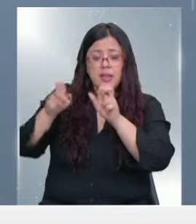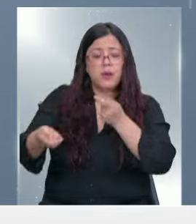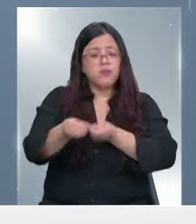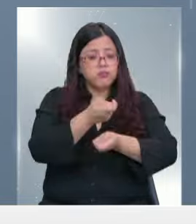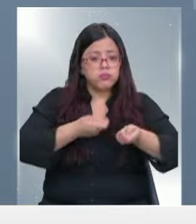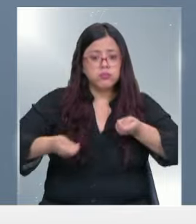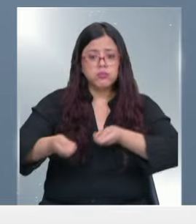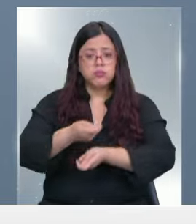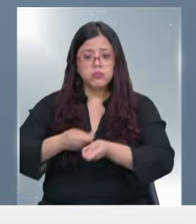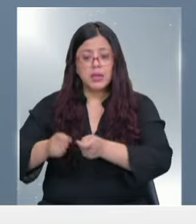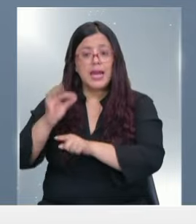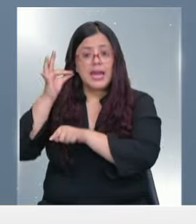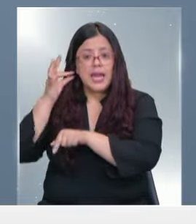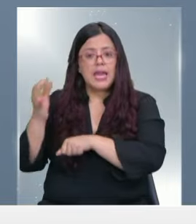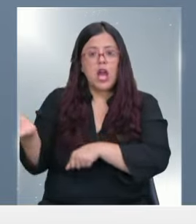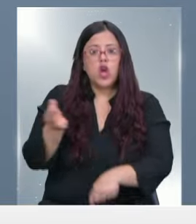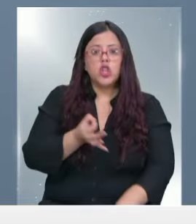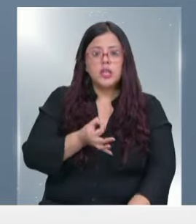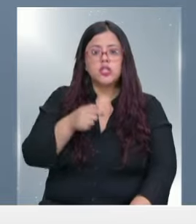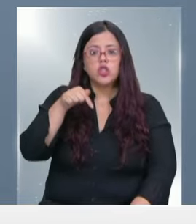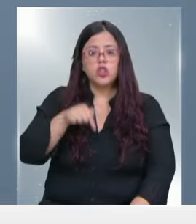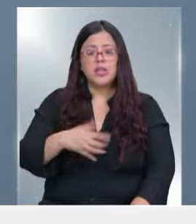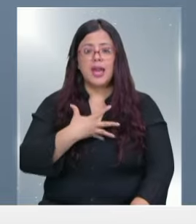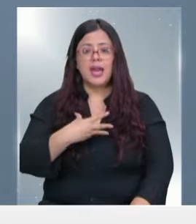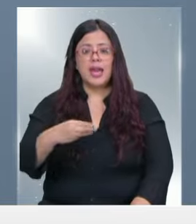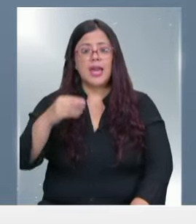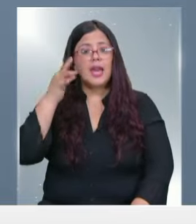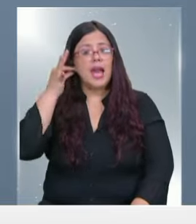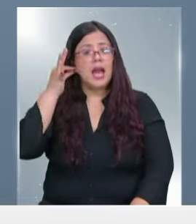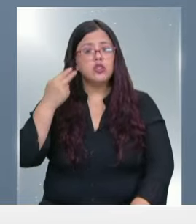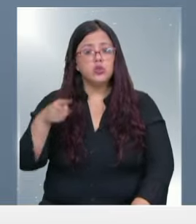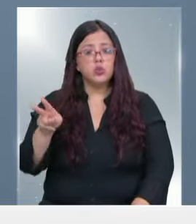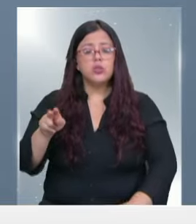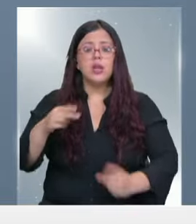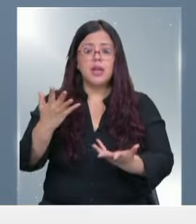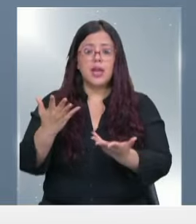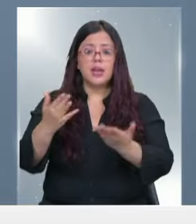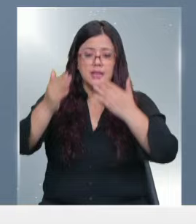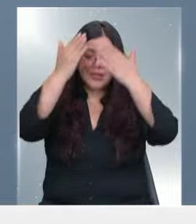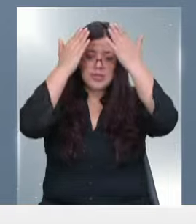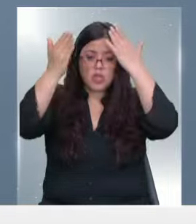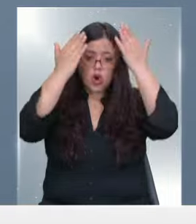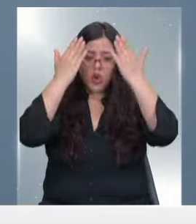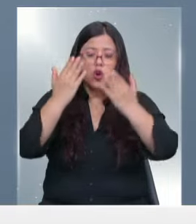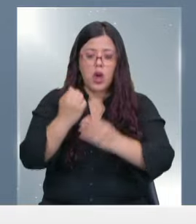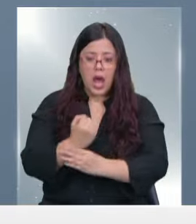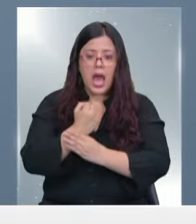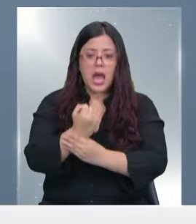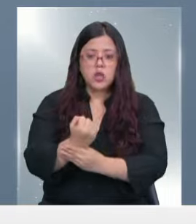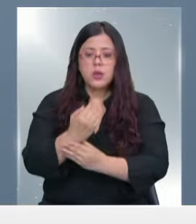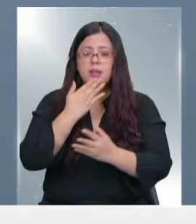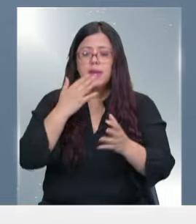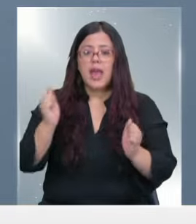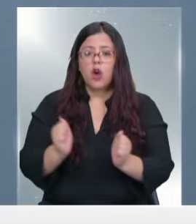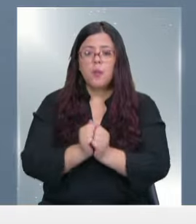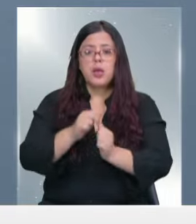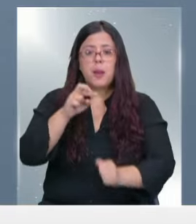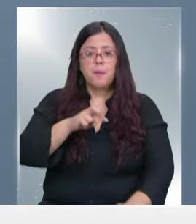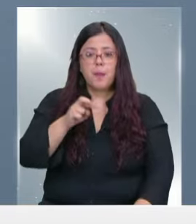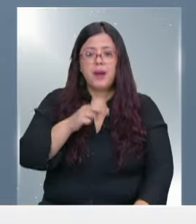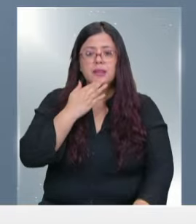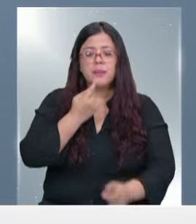comercio. Ella nos cuenta que hoy día su hija está recibiendo ayuda psicológica, que está acompañada de su padre y de